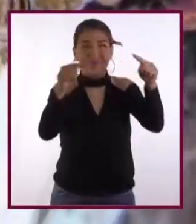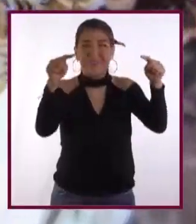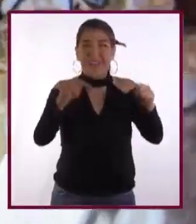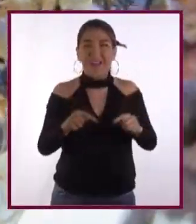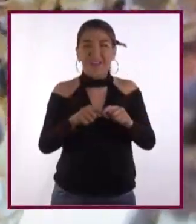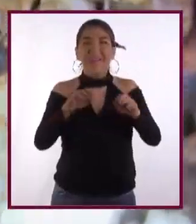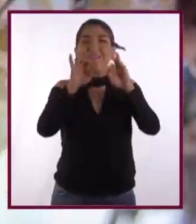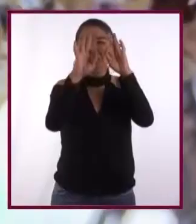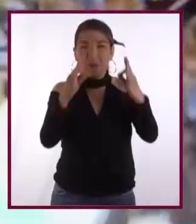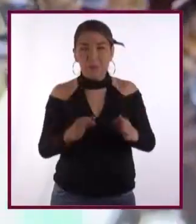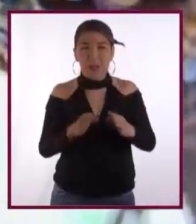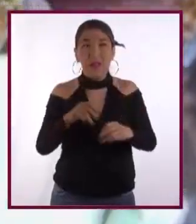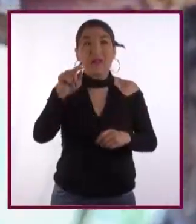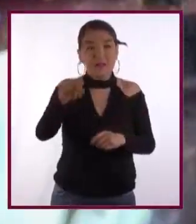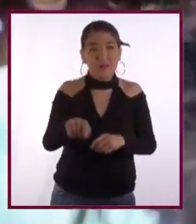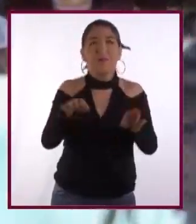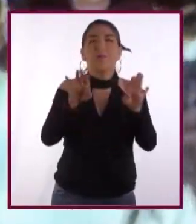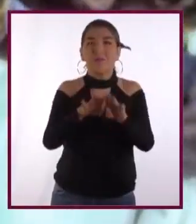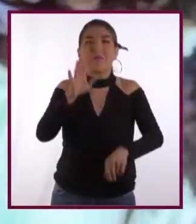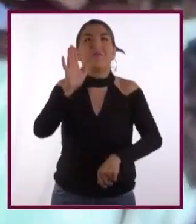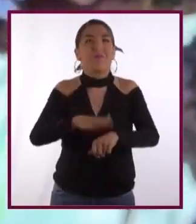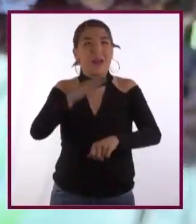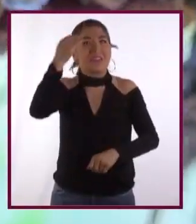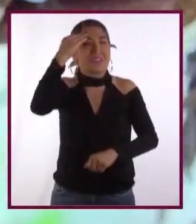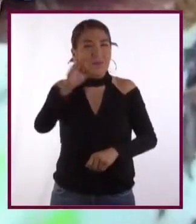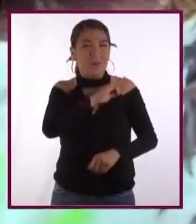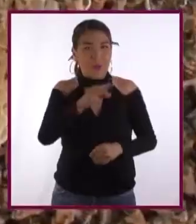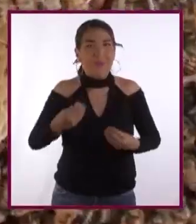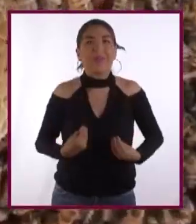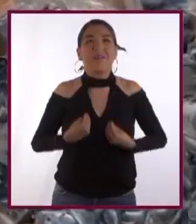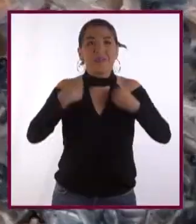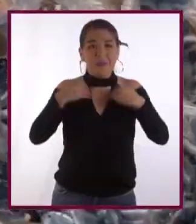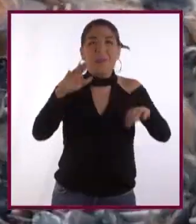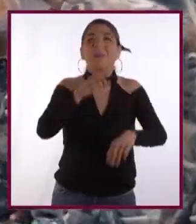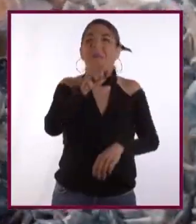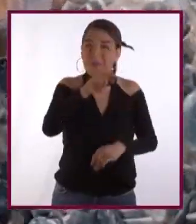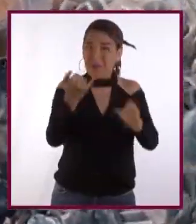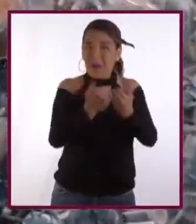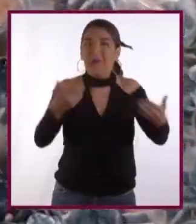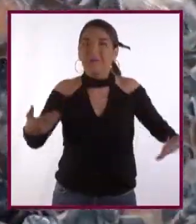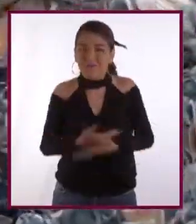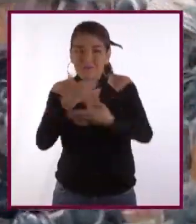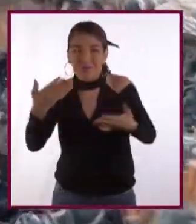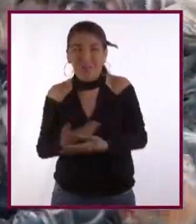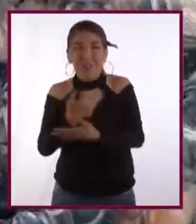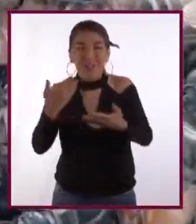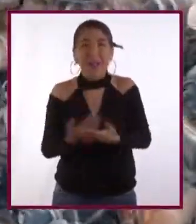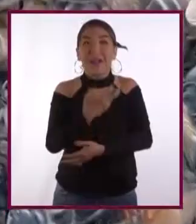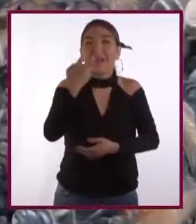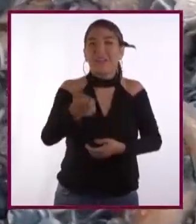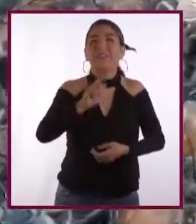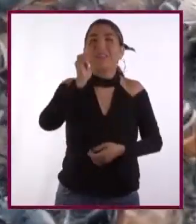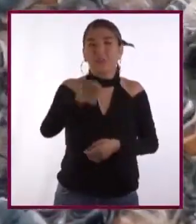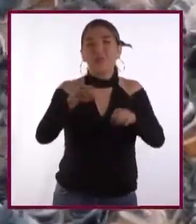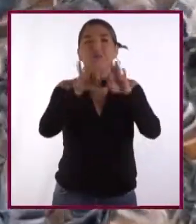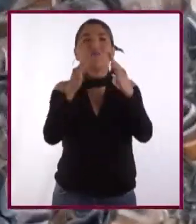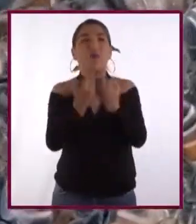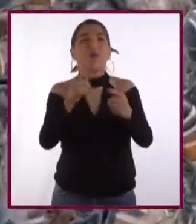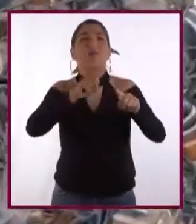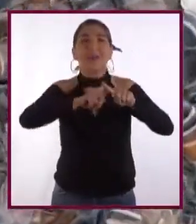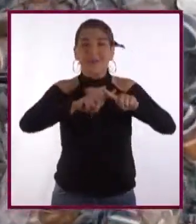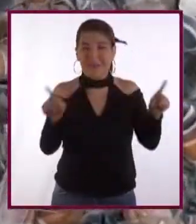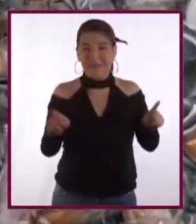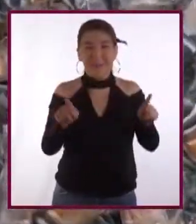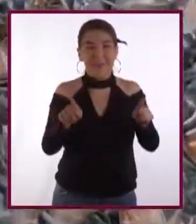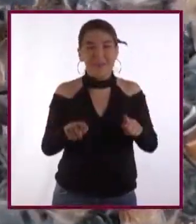con figuras hexagonales tenían más probabilidad de sobrevivir y reproducirse a comparación de aquellas cuyos panales